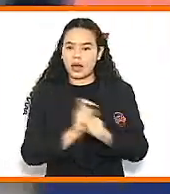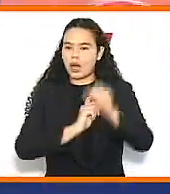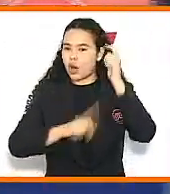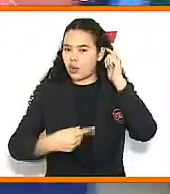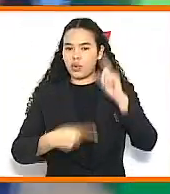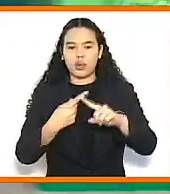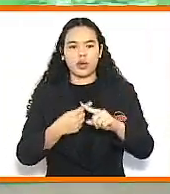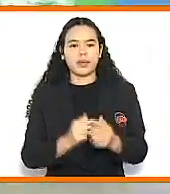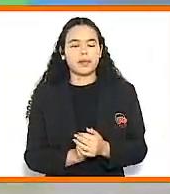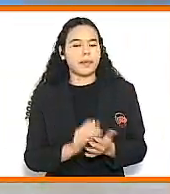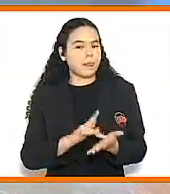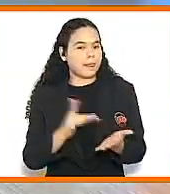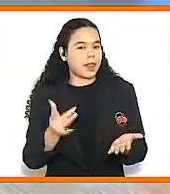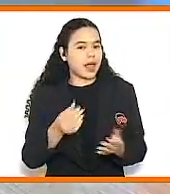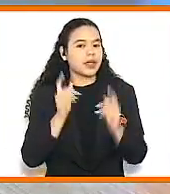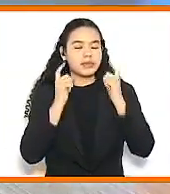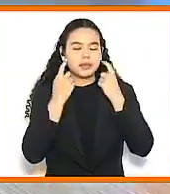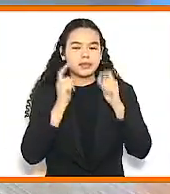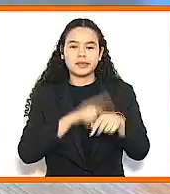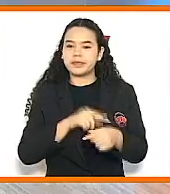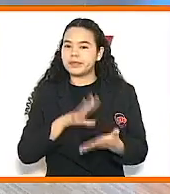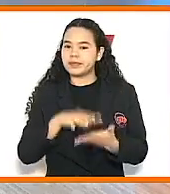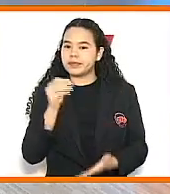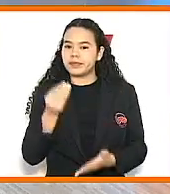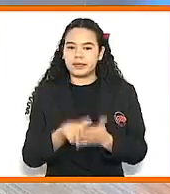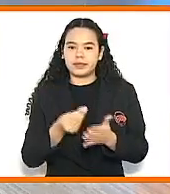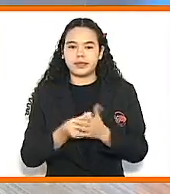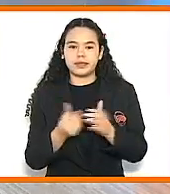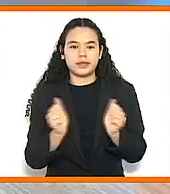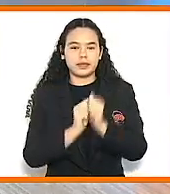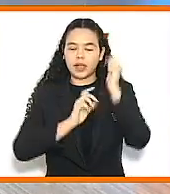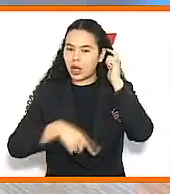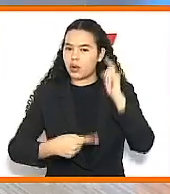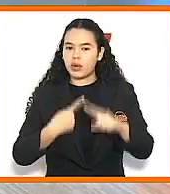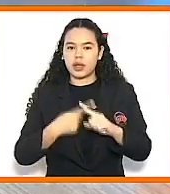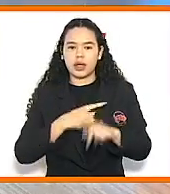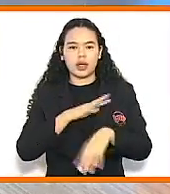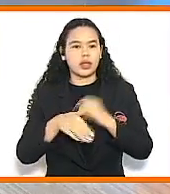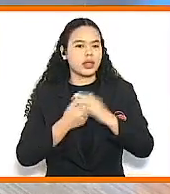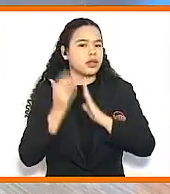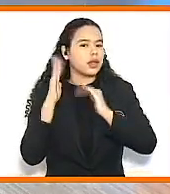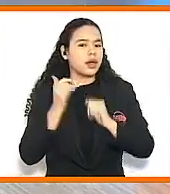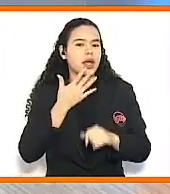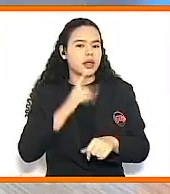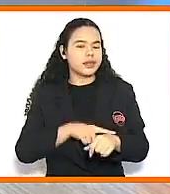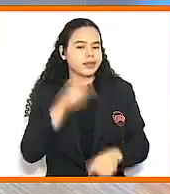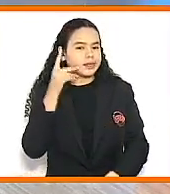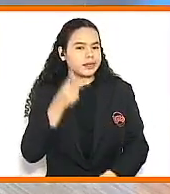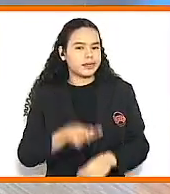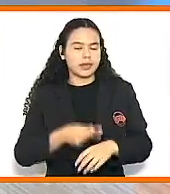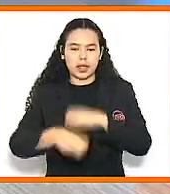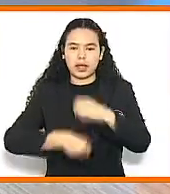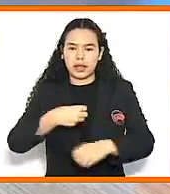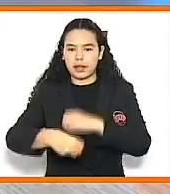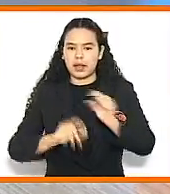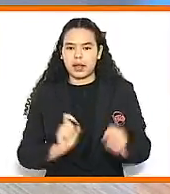MultiX. Muchas gracias, Tati. Es momento de multiplicar tu dinero con MultiX. Mucha suerte porque vamos a conocer cuál es la esfera